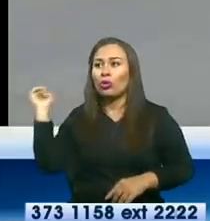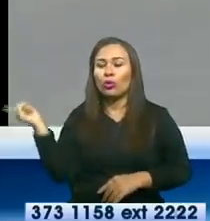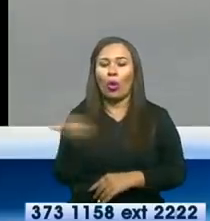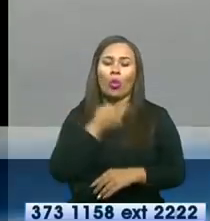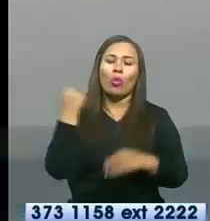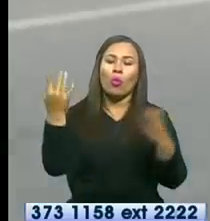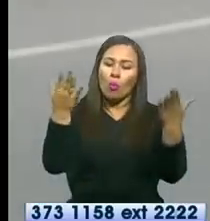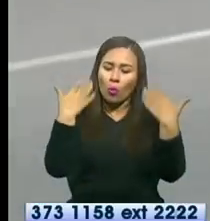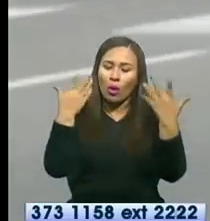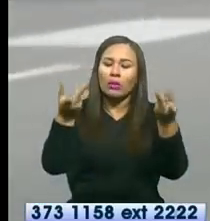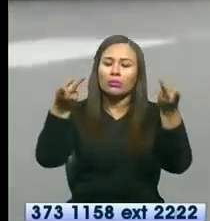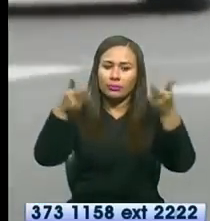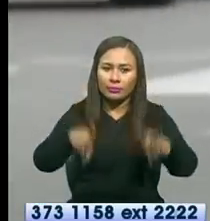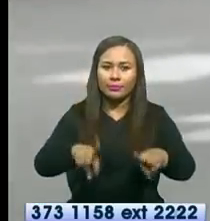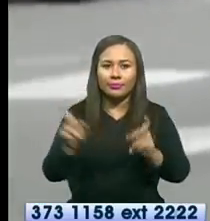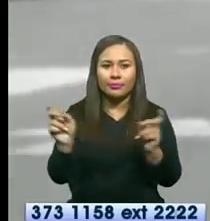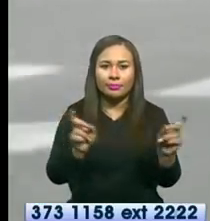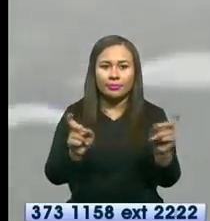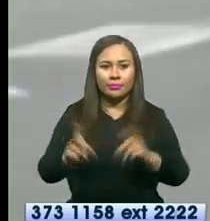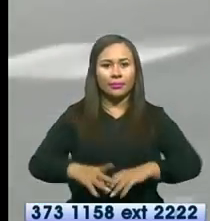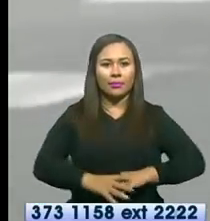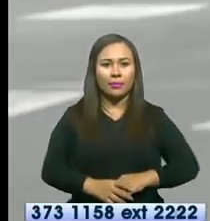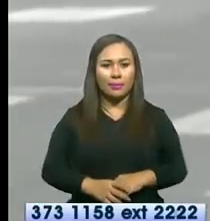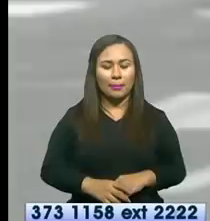informó Charlie Pisa.